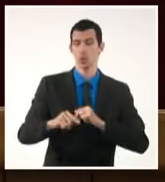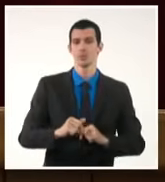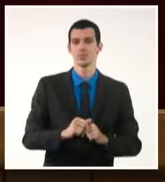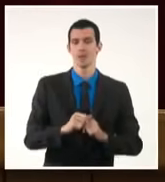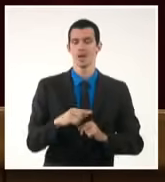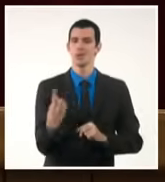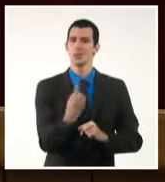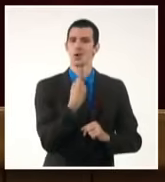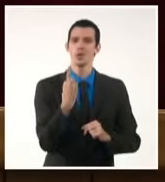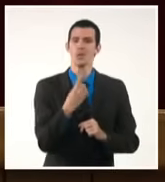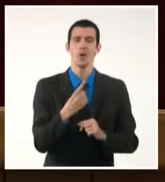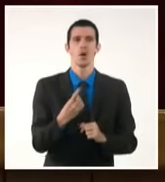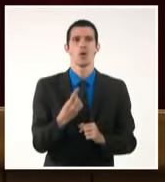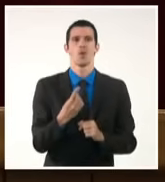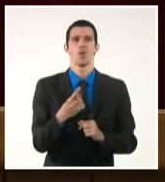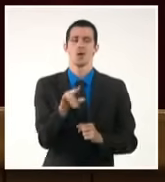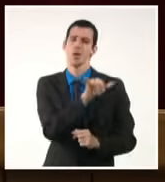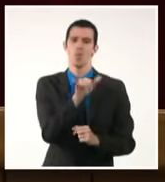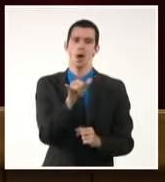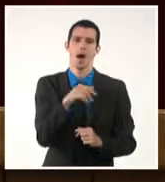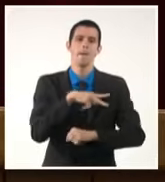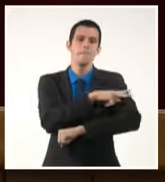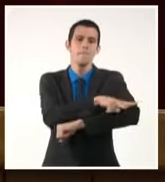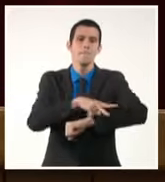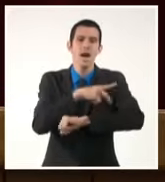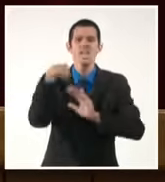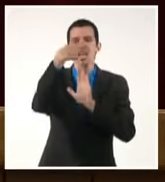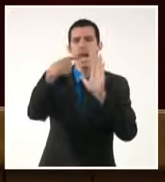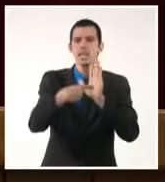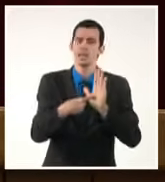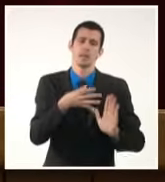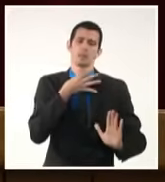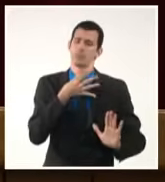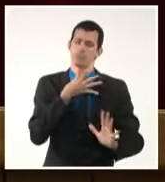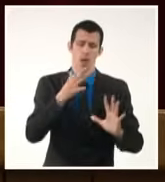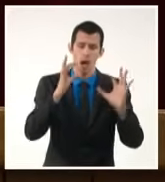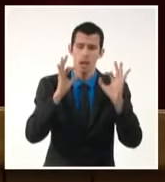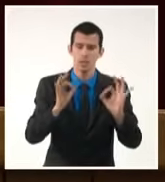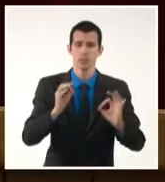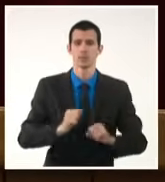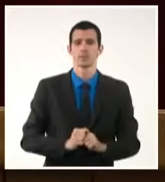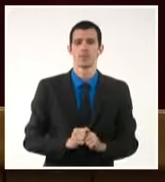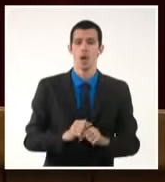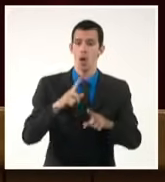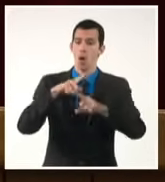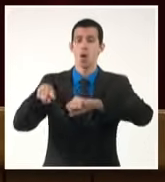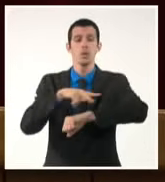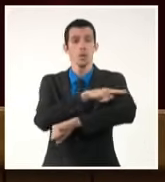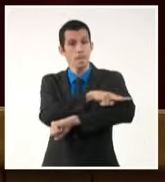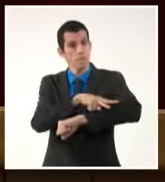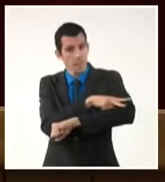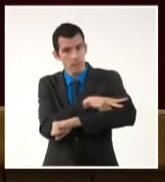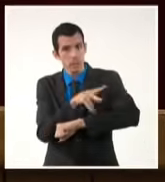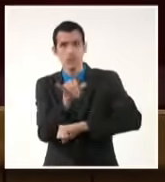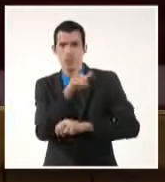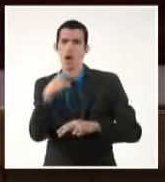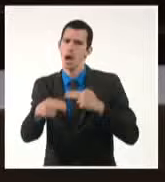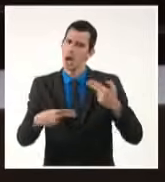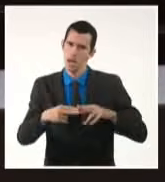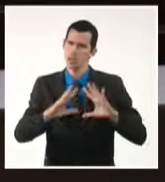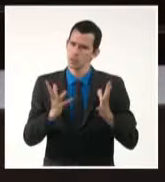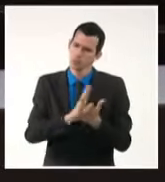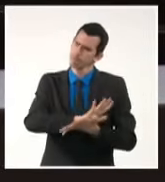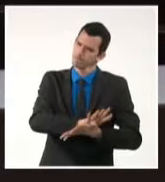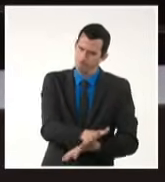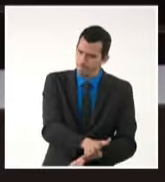histórica con herencia del colonialismo, donde más impacta una larga y multifacética crisis mundial que